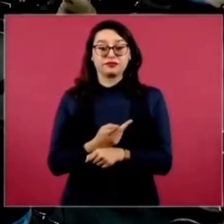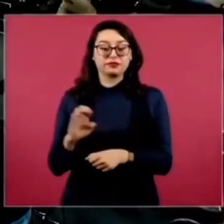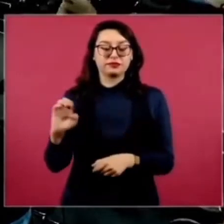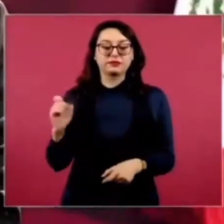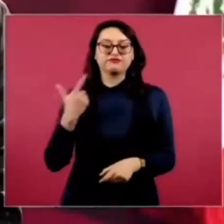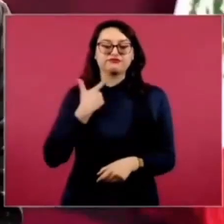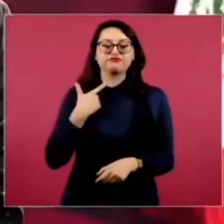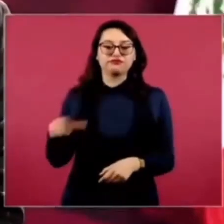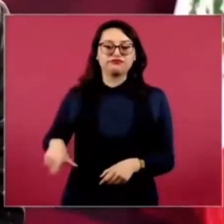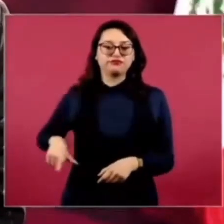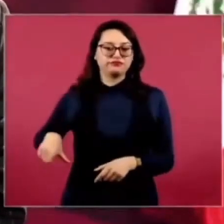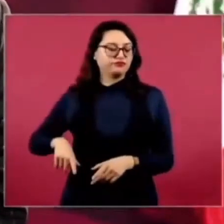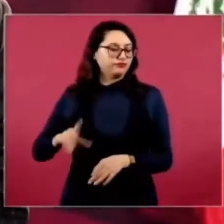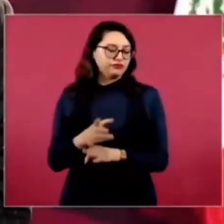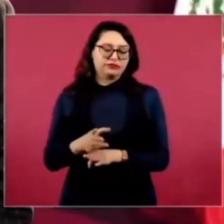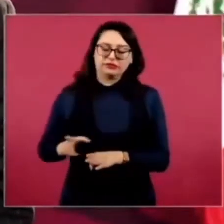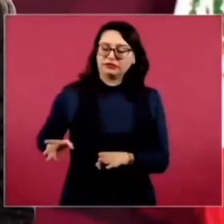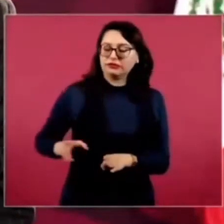las políticas